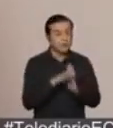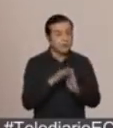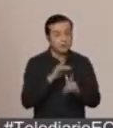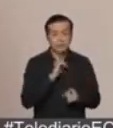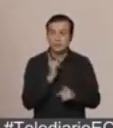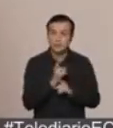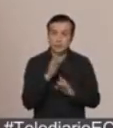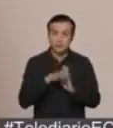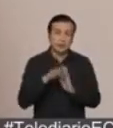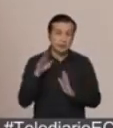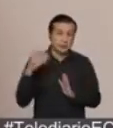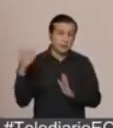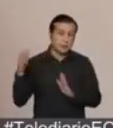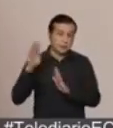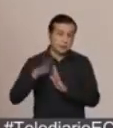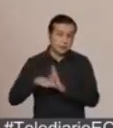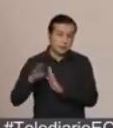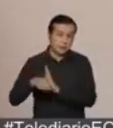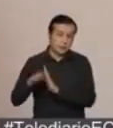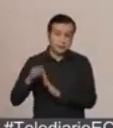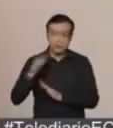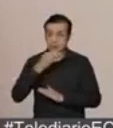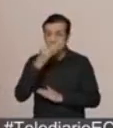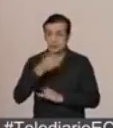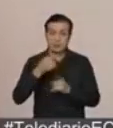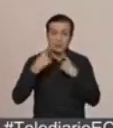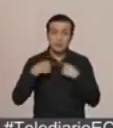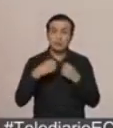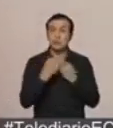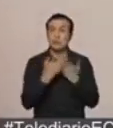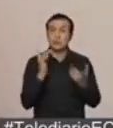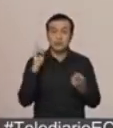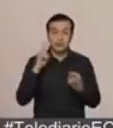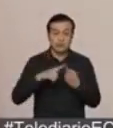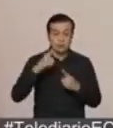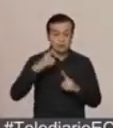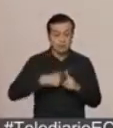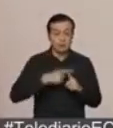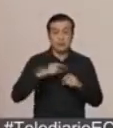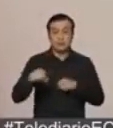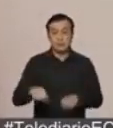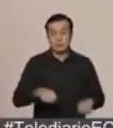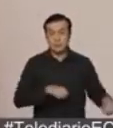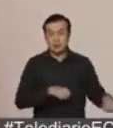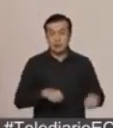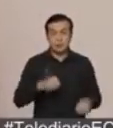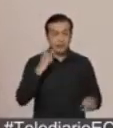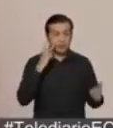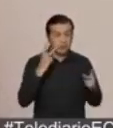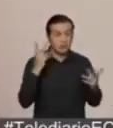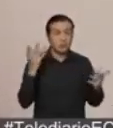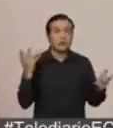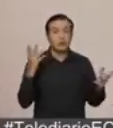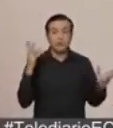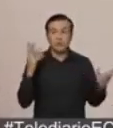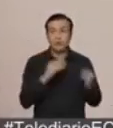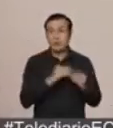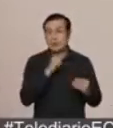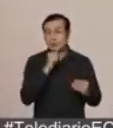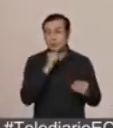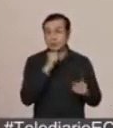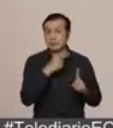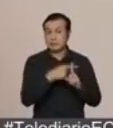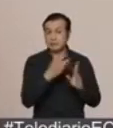un poco más en los próximos meses. Las cifras oficiales que tenemos son al mes de mayo, en donde vemos un comportamiento todavía positivo,